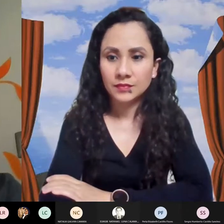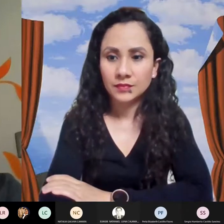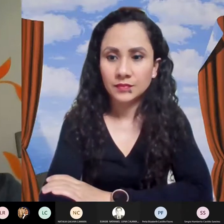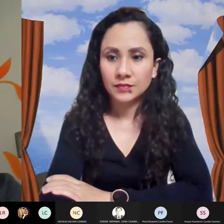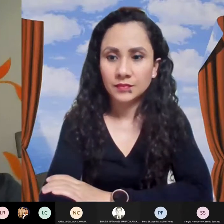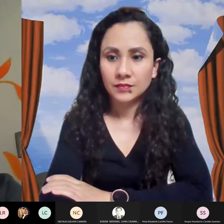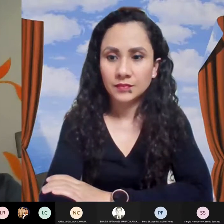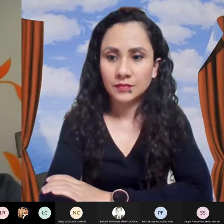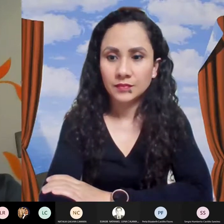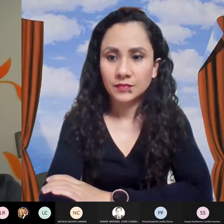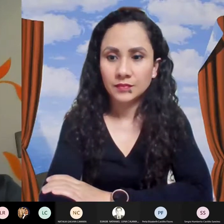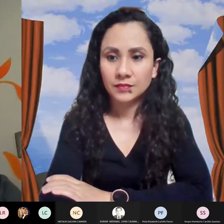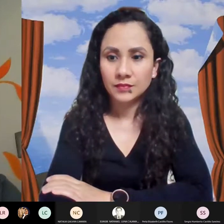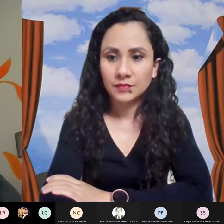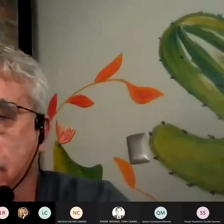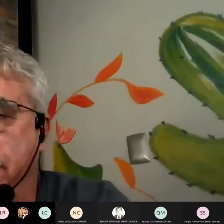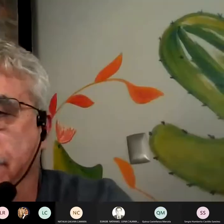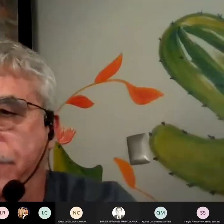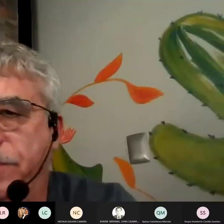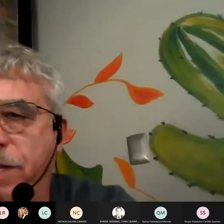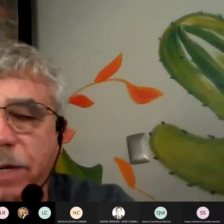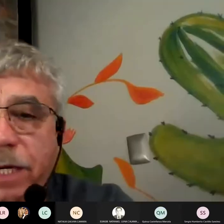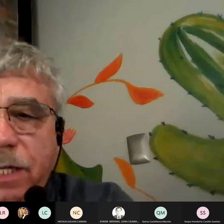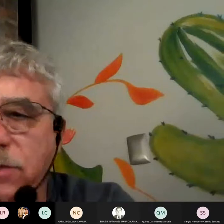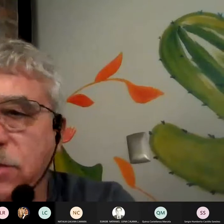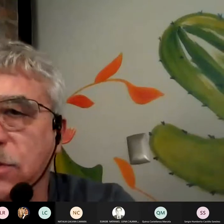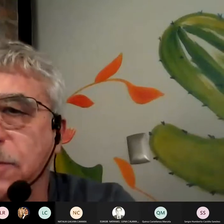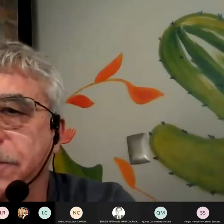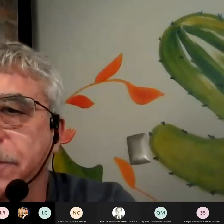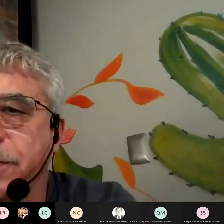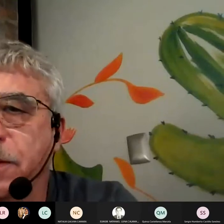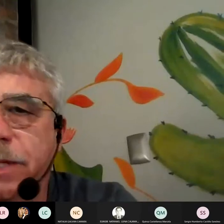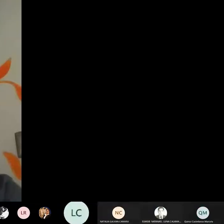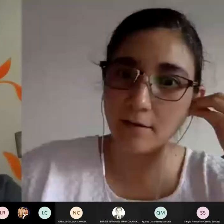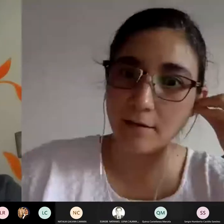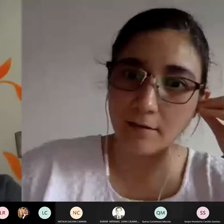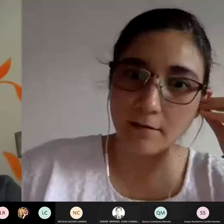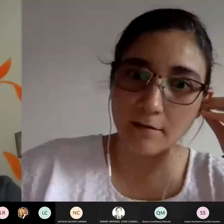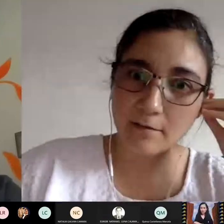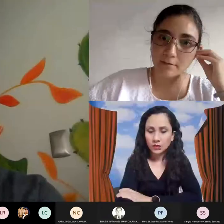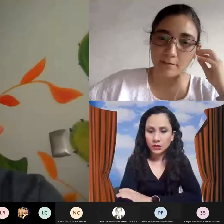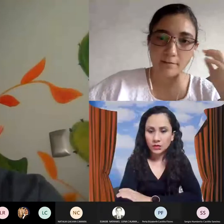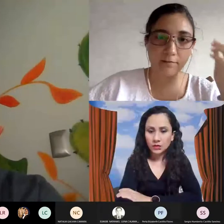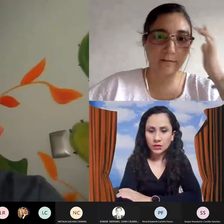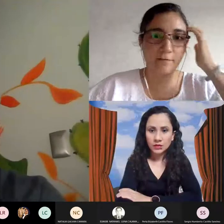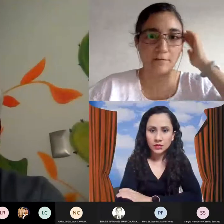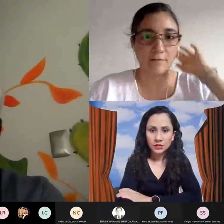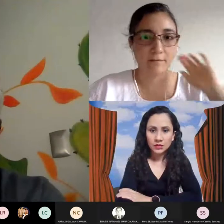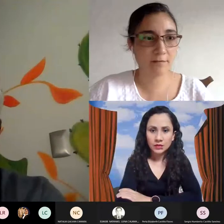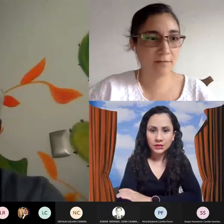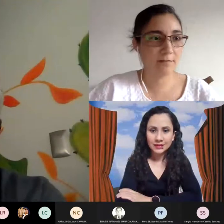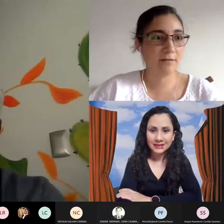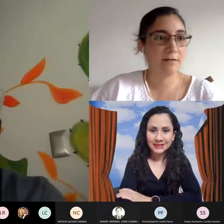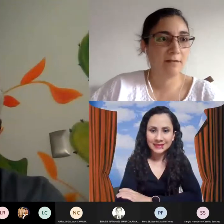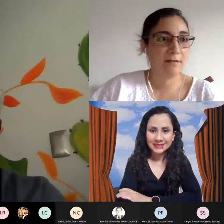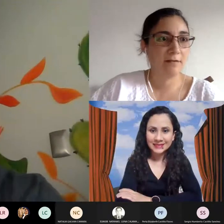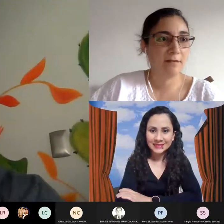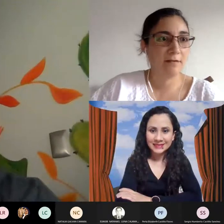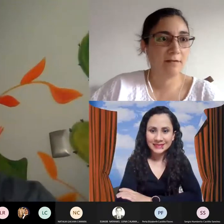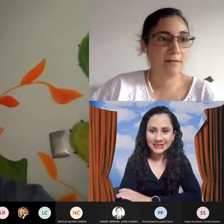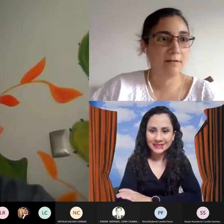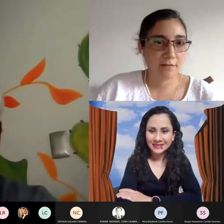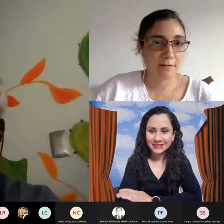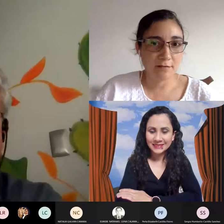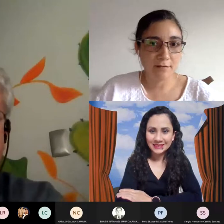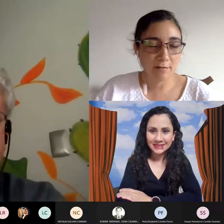Pues voy a ceder la palabra a la doctora Valeria Soto para que nos dé una breve semblanza de la doctora.